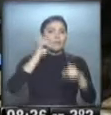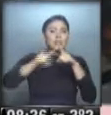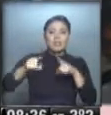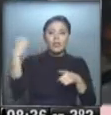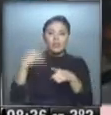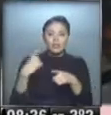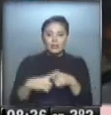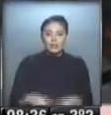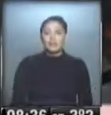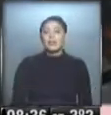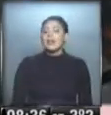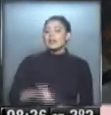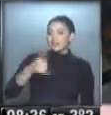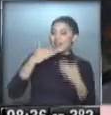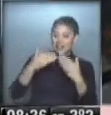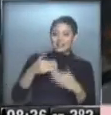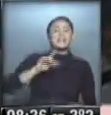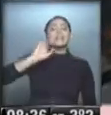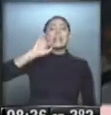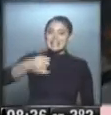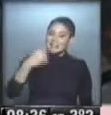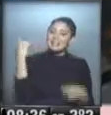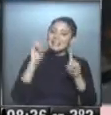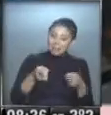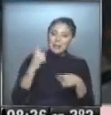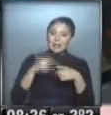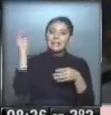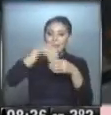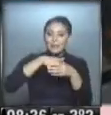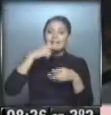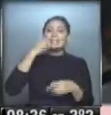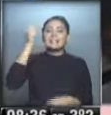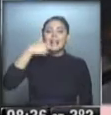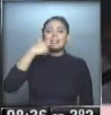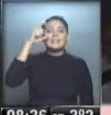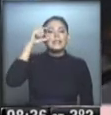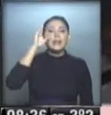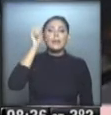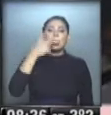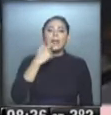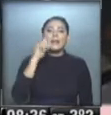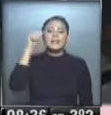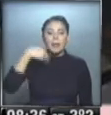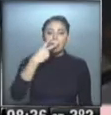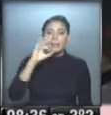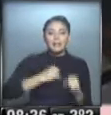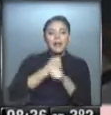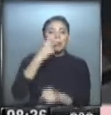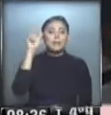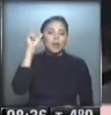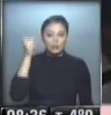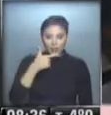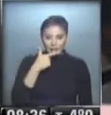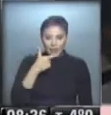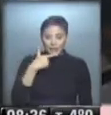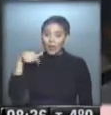también. Ella va a estar gracias. Va a estar participando del Festival de San Sebastián, que va desde el 20 al 28 de septiembre, y